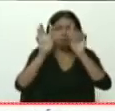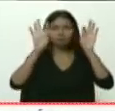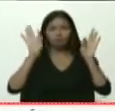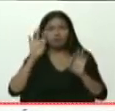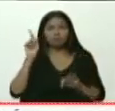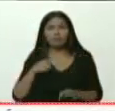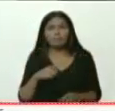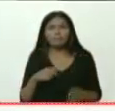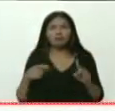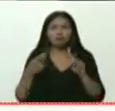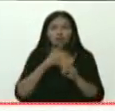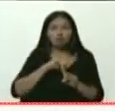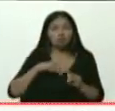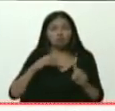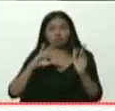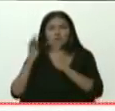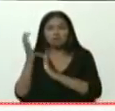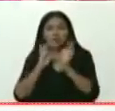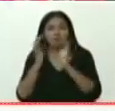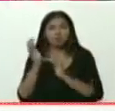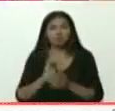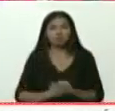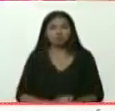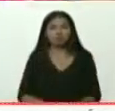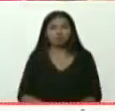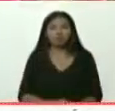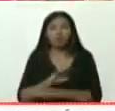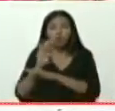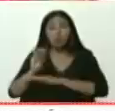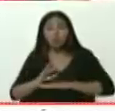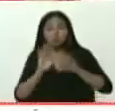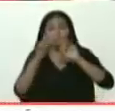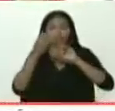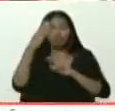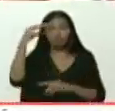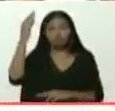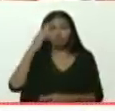con la cruz de nuestro Señor Jesucristo y la protección de Dios.